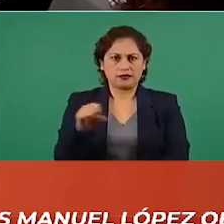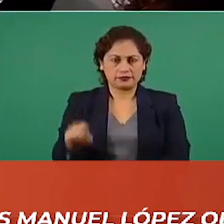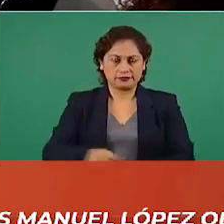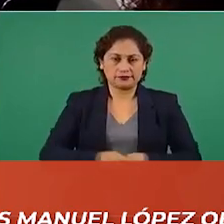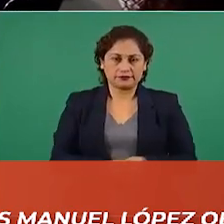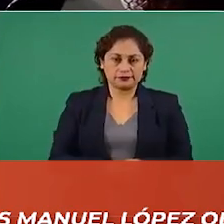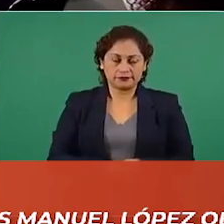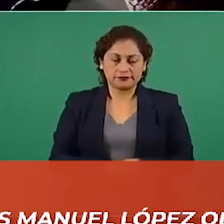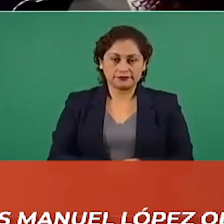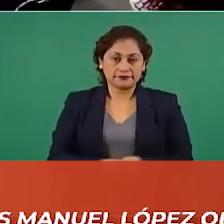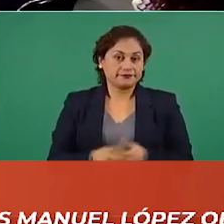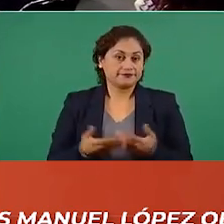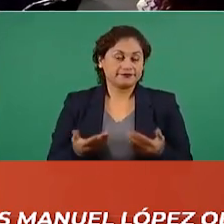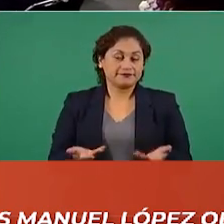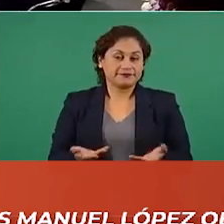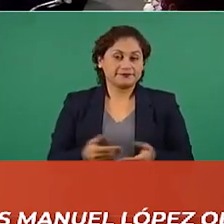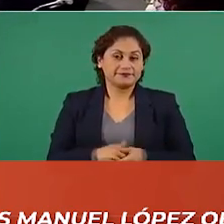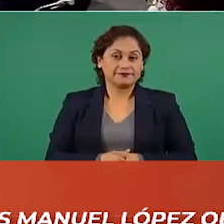Tenemos que